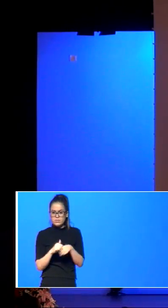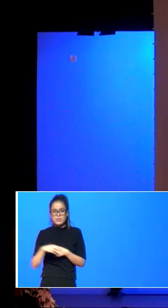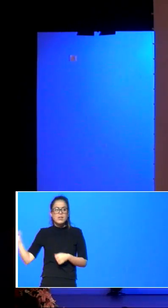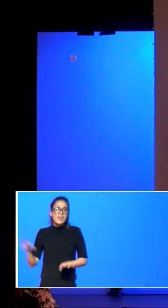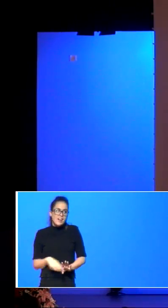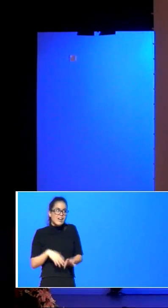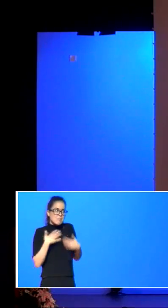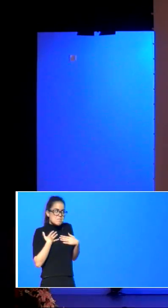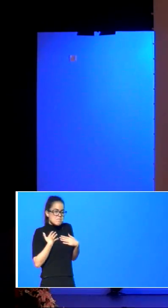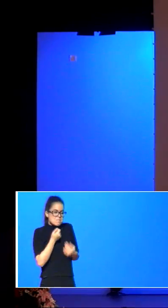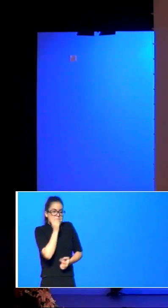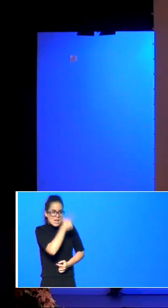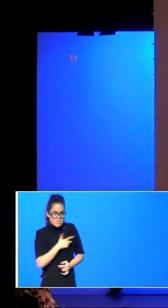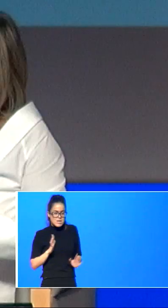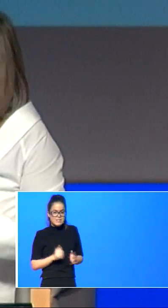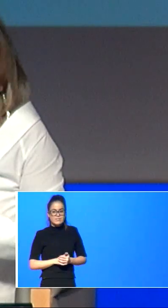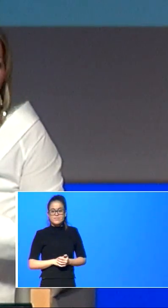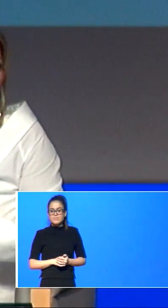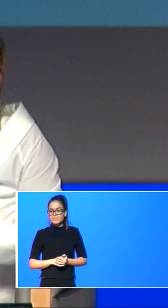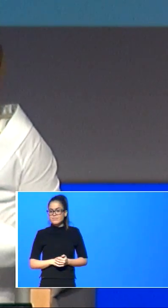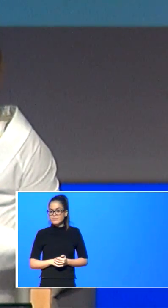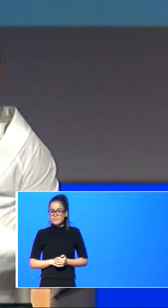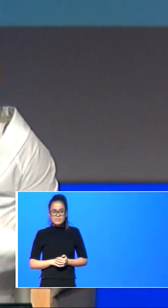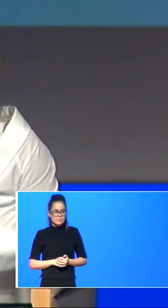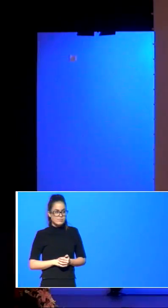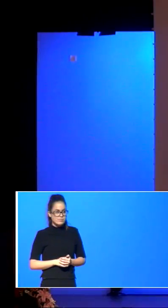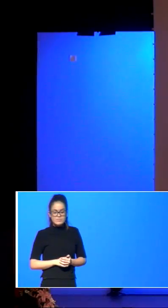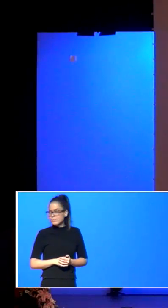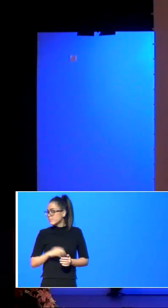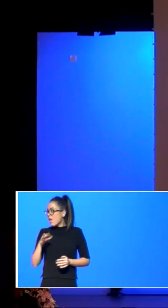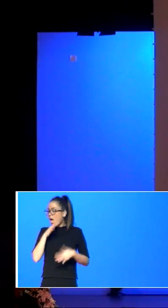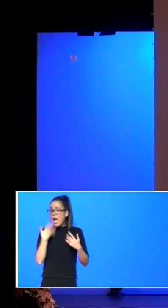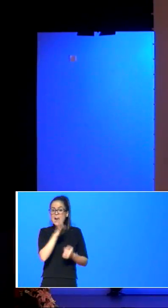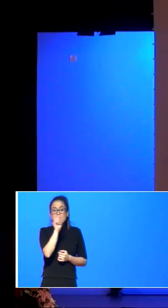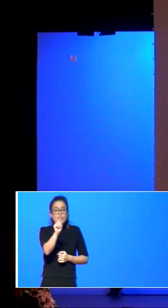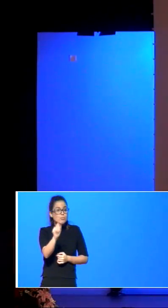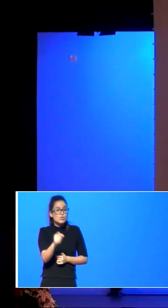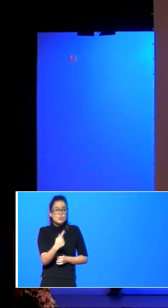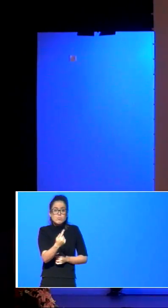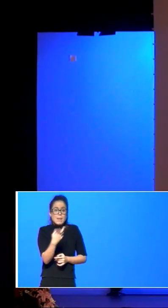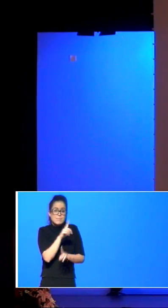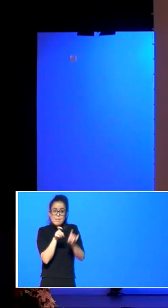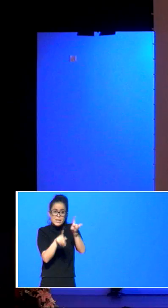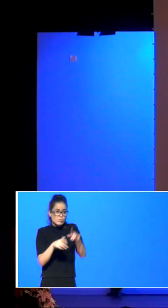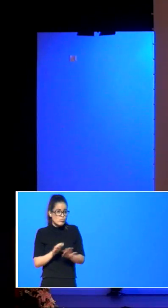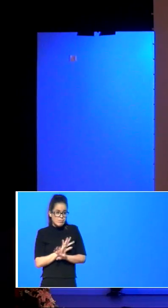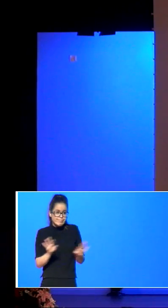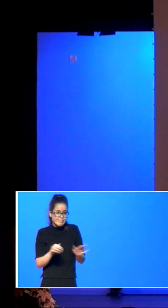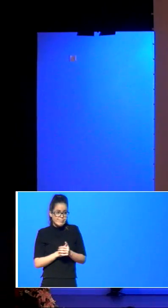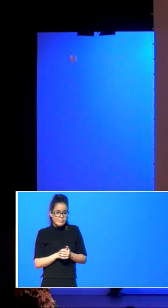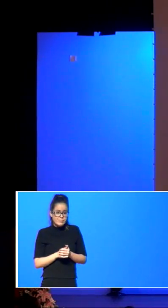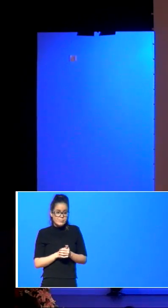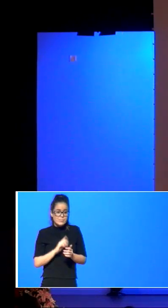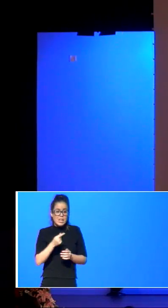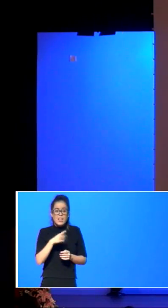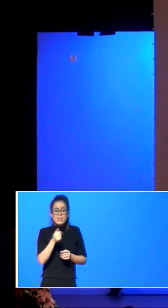Bueno, tenemos 5 minutos, ¿no? 5 minutos para la última pregunta, o sea que ya lo siento, un resumen. Xavier dice